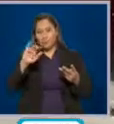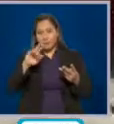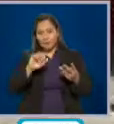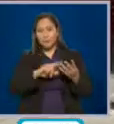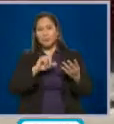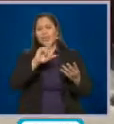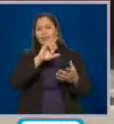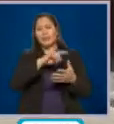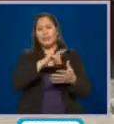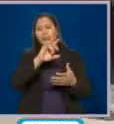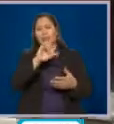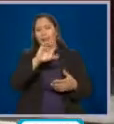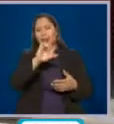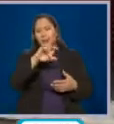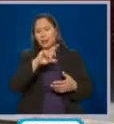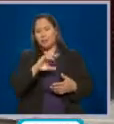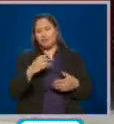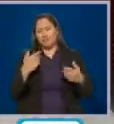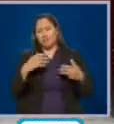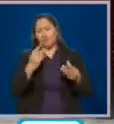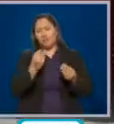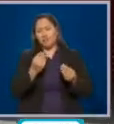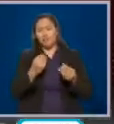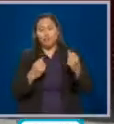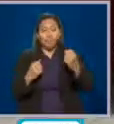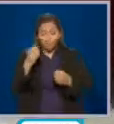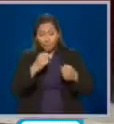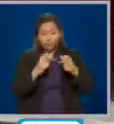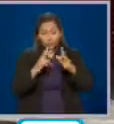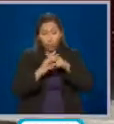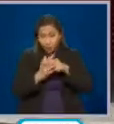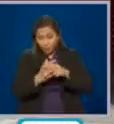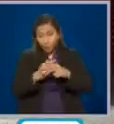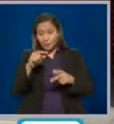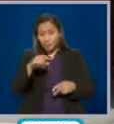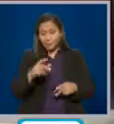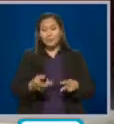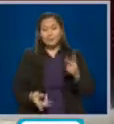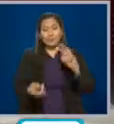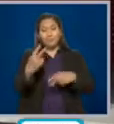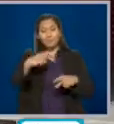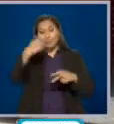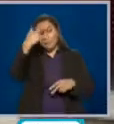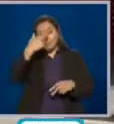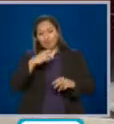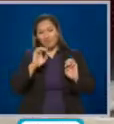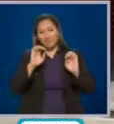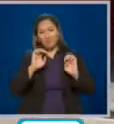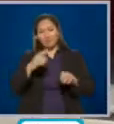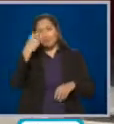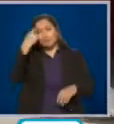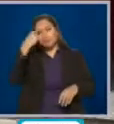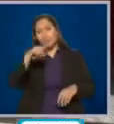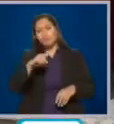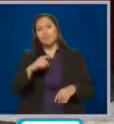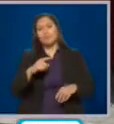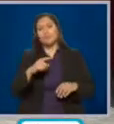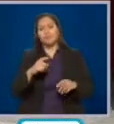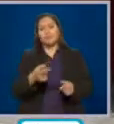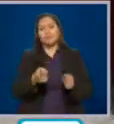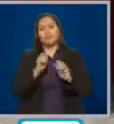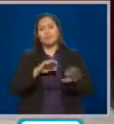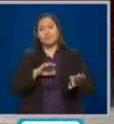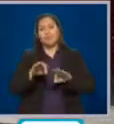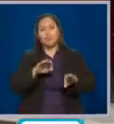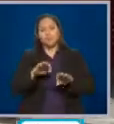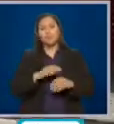Acandón. Bueno, tantos y tantos boxeadores y luchadores que aquí venían en las noches de gala para ejercer su